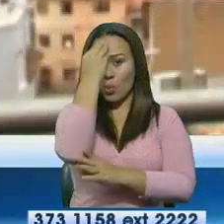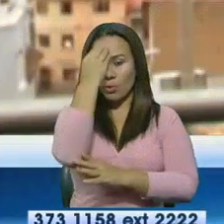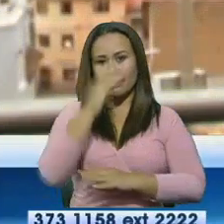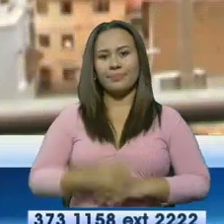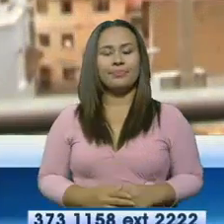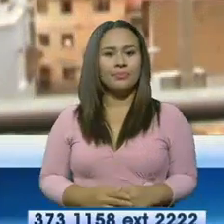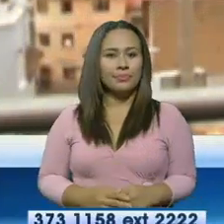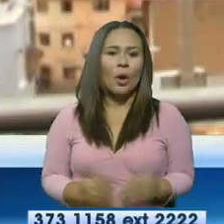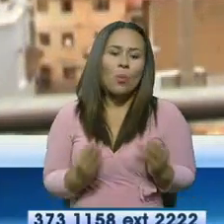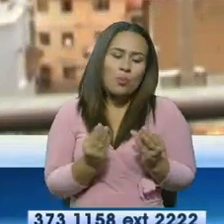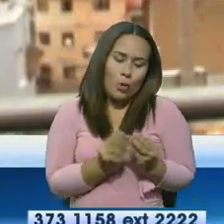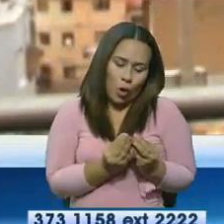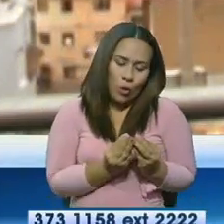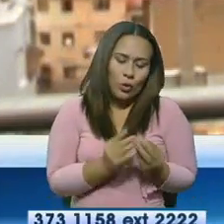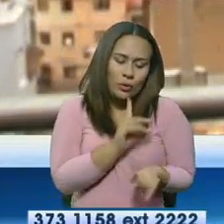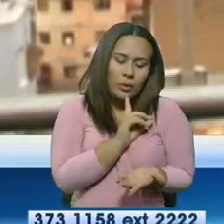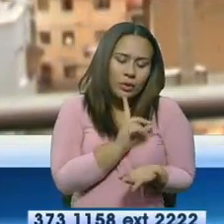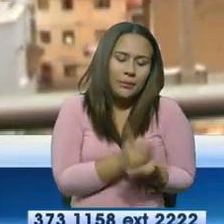uno de los pocos